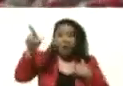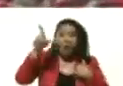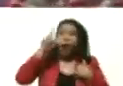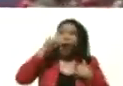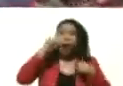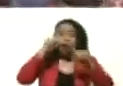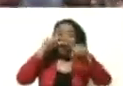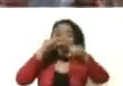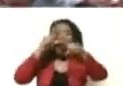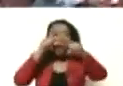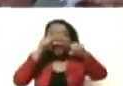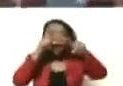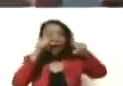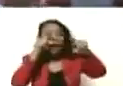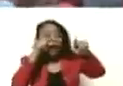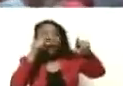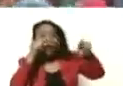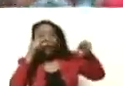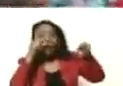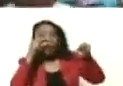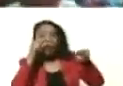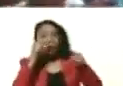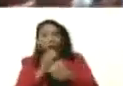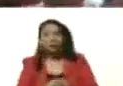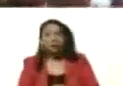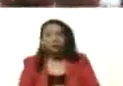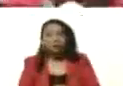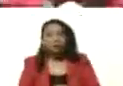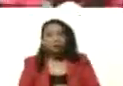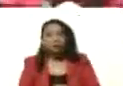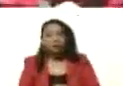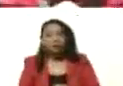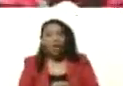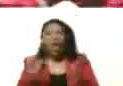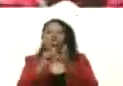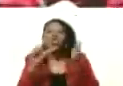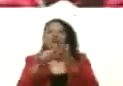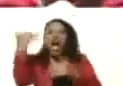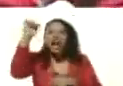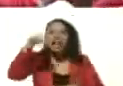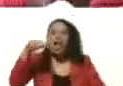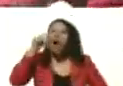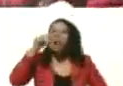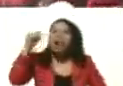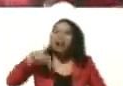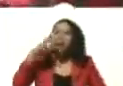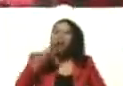¿ves? Hombre, hombre, hombre, hombre, hombre, puro hombre. ¿Dónde están los hombres de Barina?